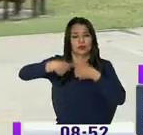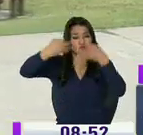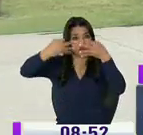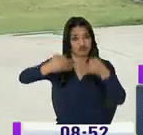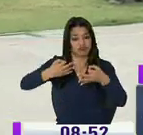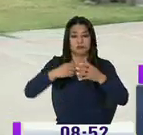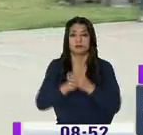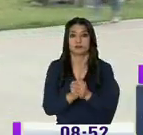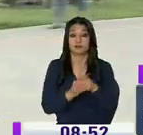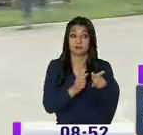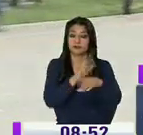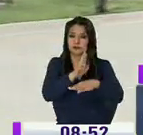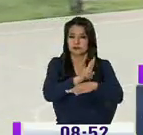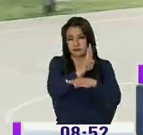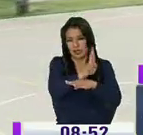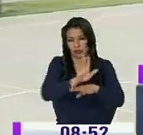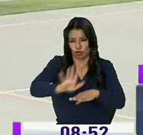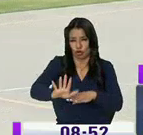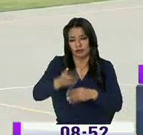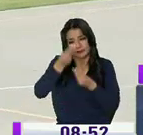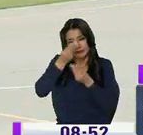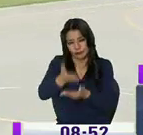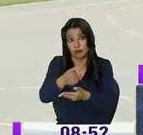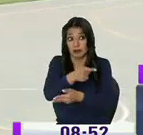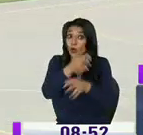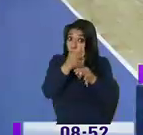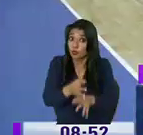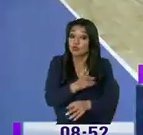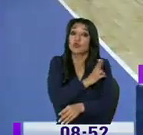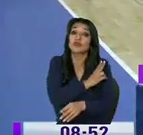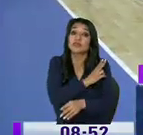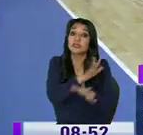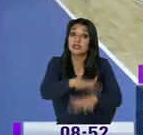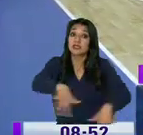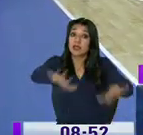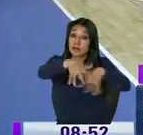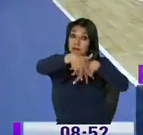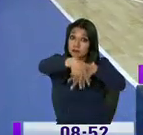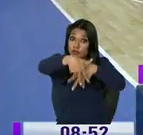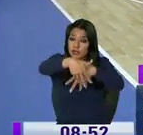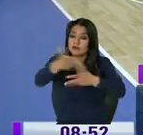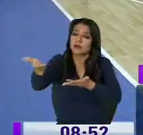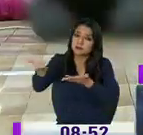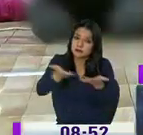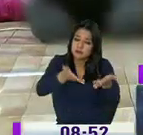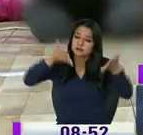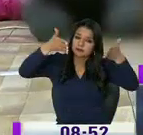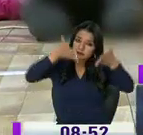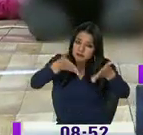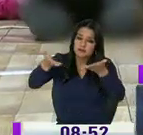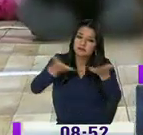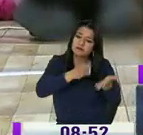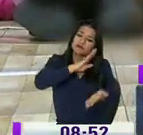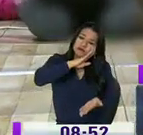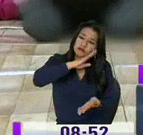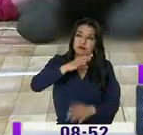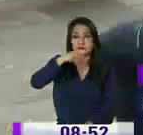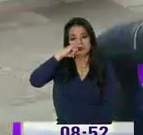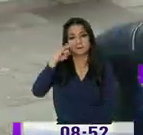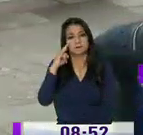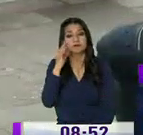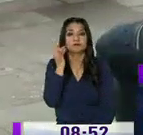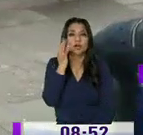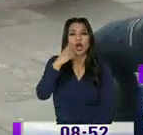Institución educativa que durante estas jornadas de protesta se ha convertido en un centro de atención y acogida de niños, mujeres y